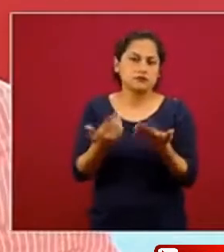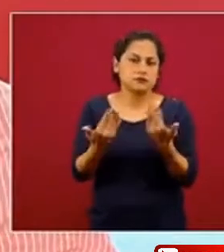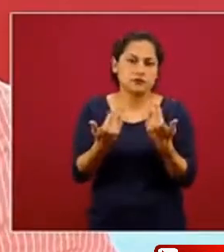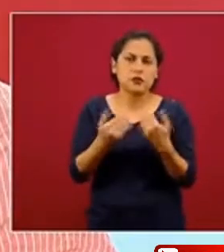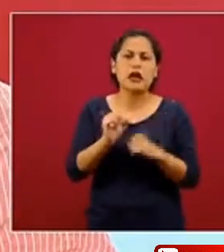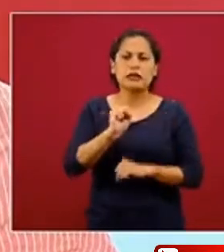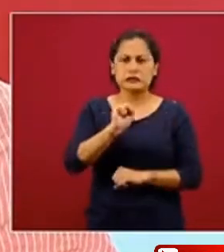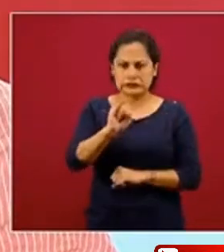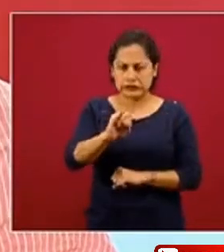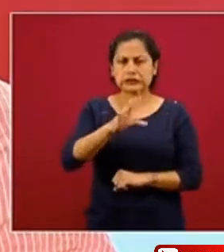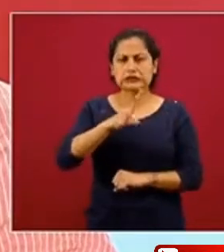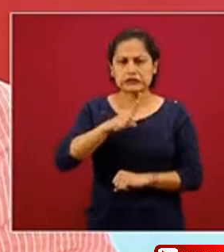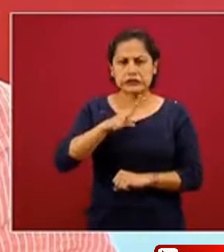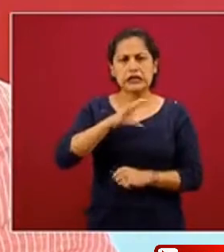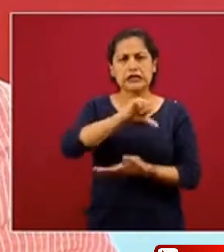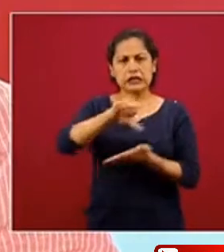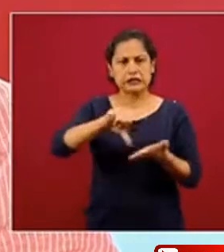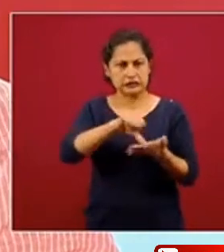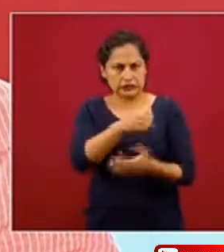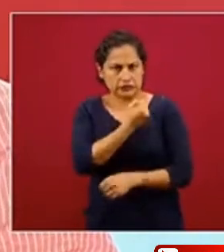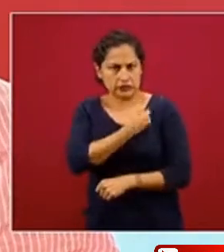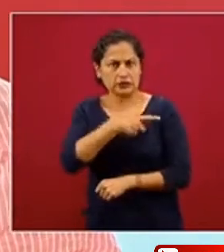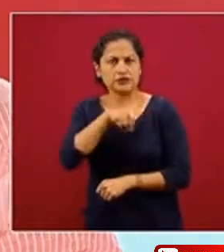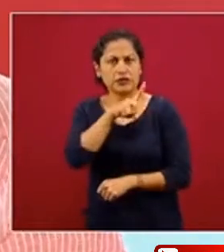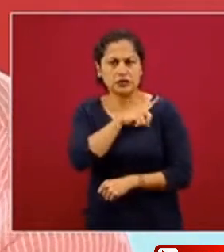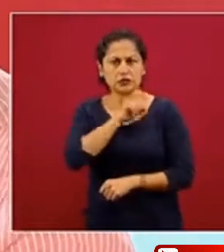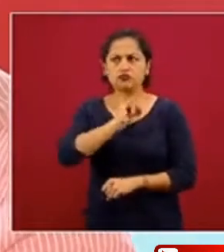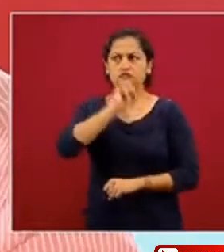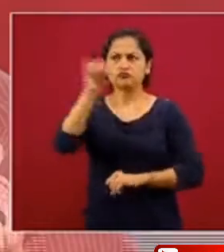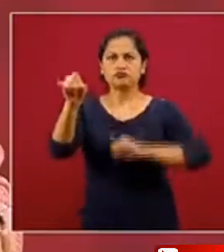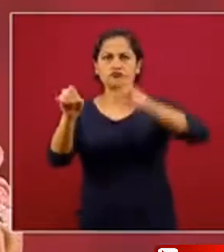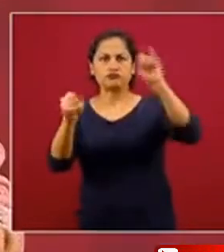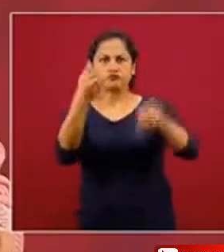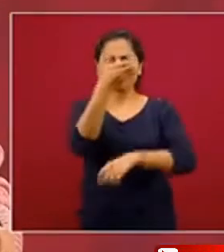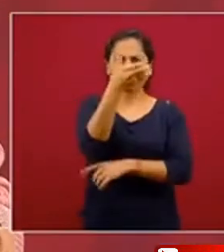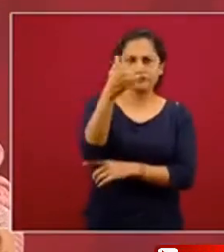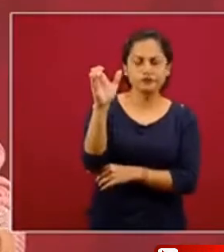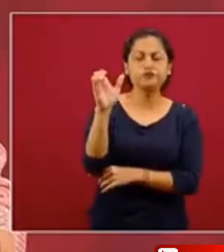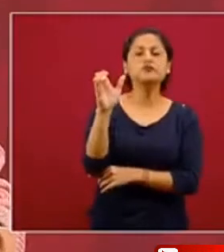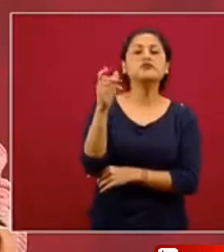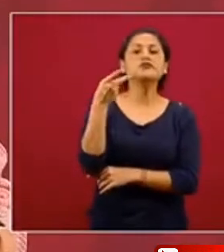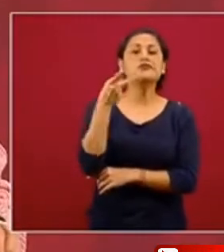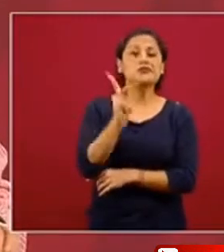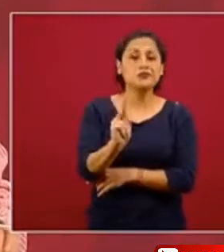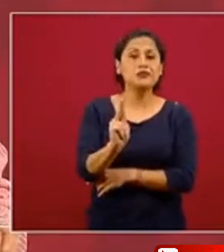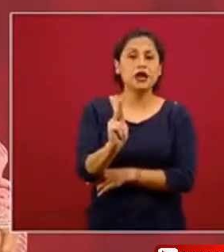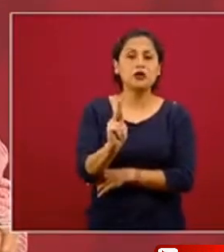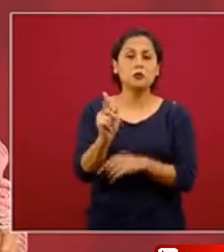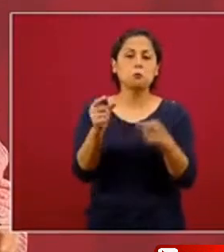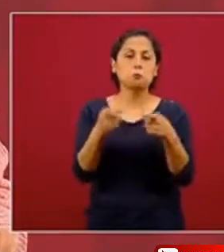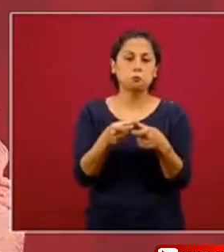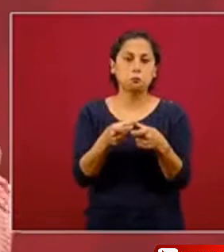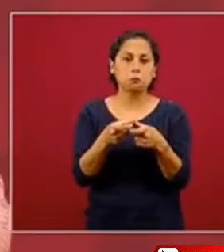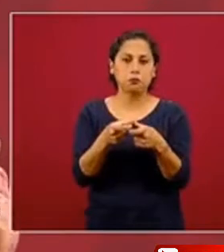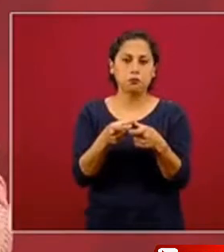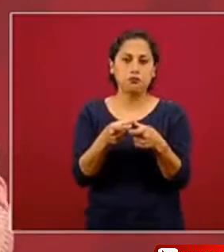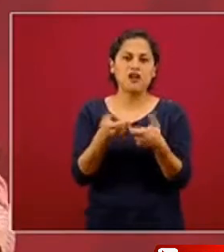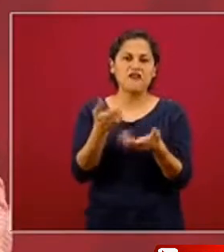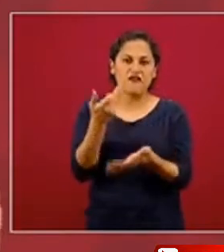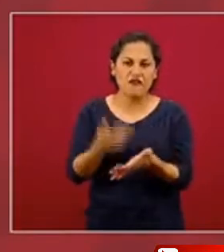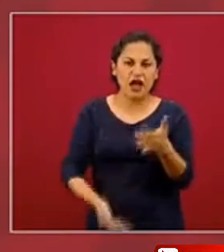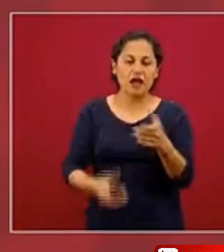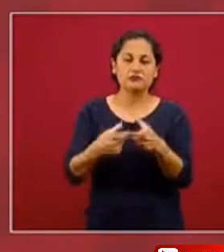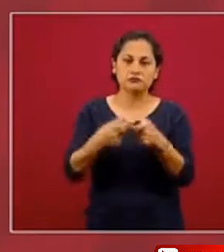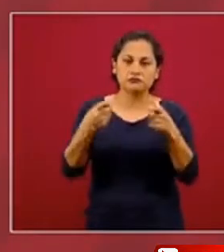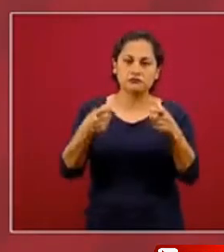zonas rurales, pero estas dejaron también de proliferar, de mantenerse a un ritmo de conservación